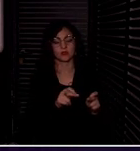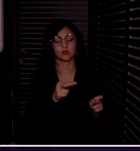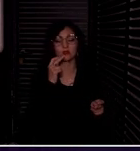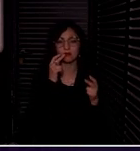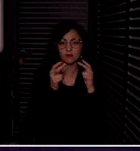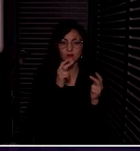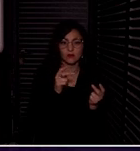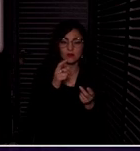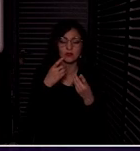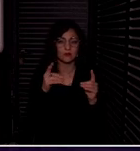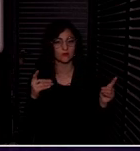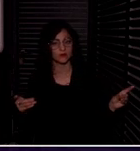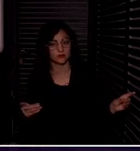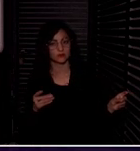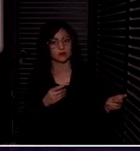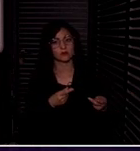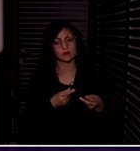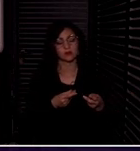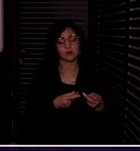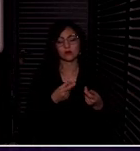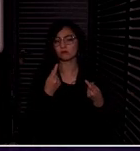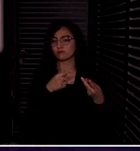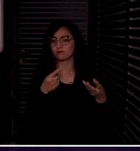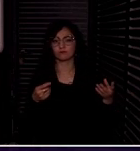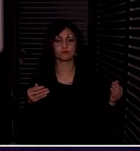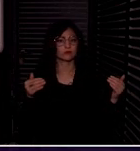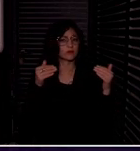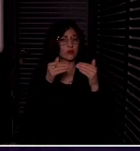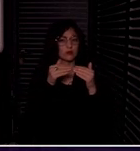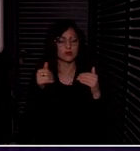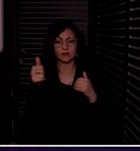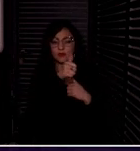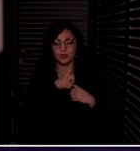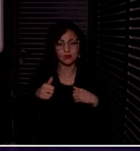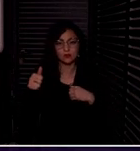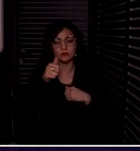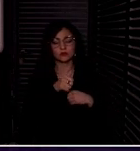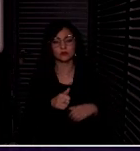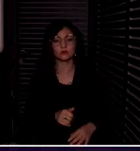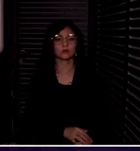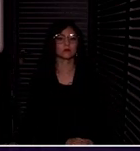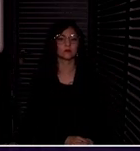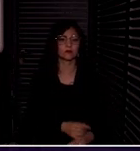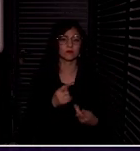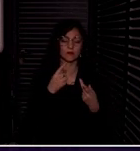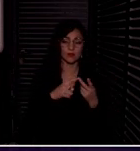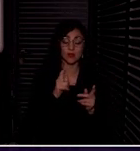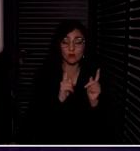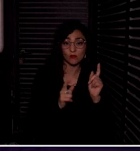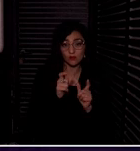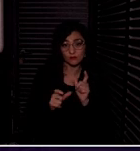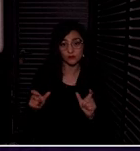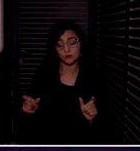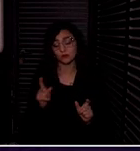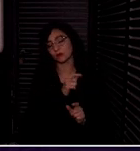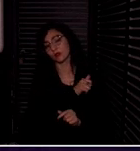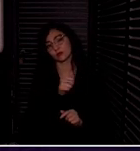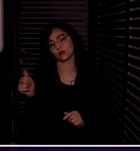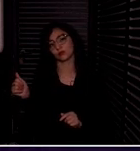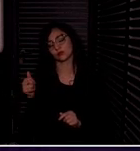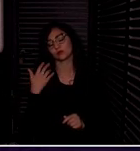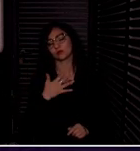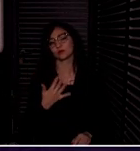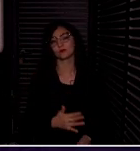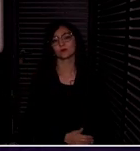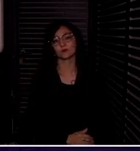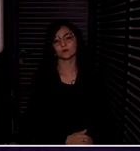convergente, diverso, plural, democrático, con acceso y derecho para todos los actores, no para unos pocos, que además son foráneos. Y